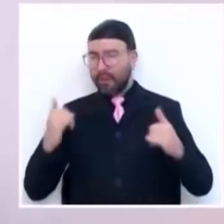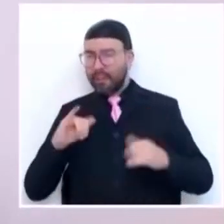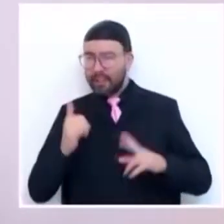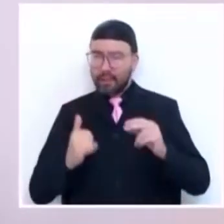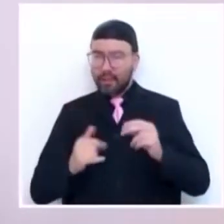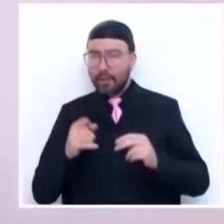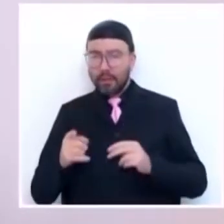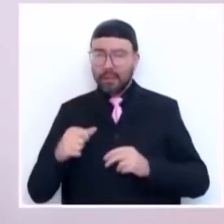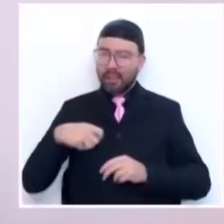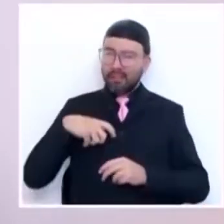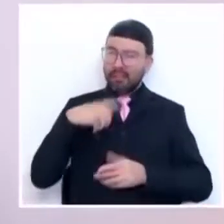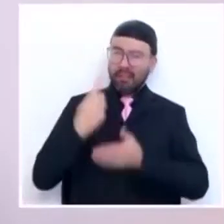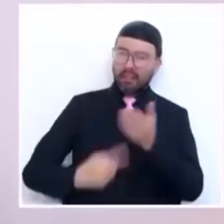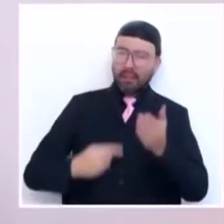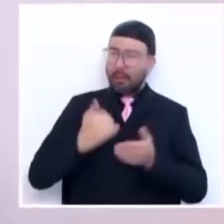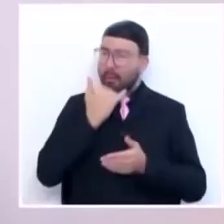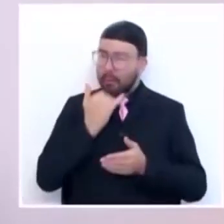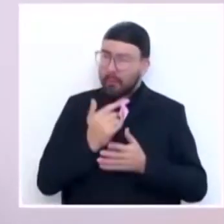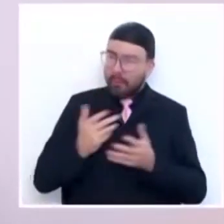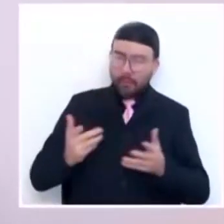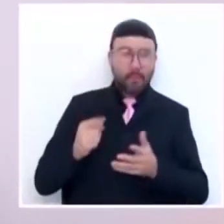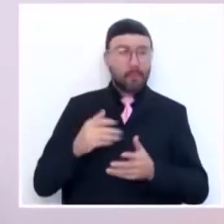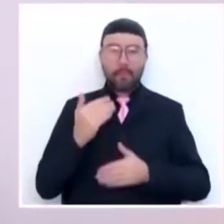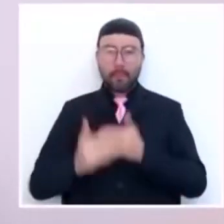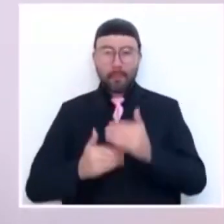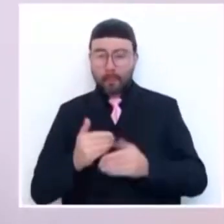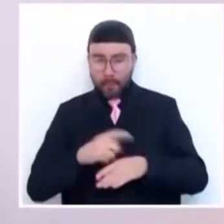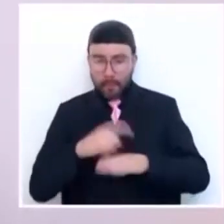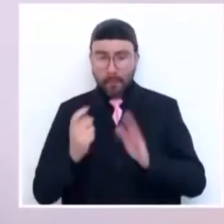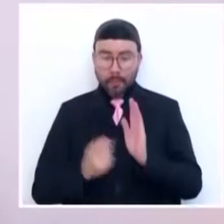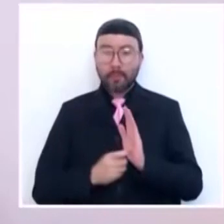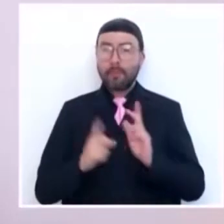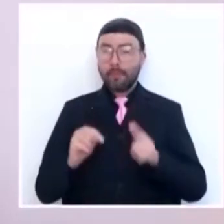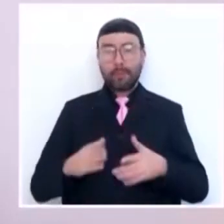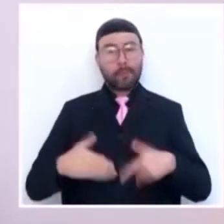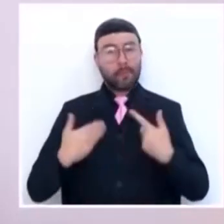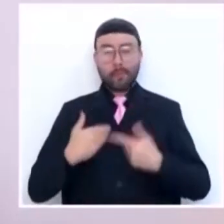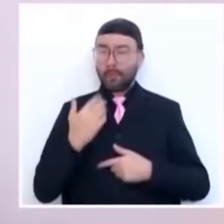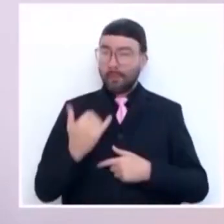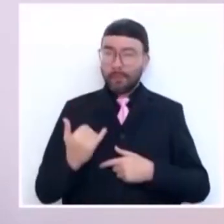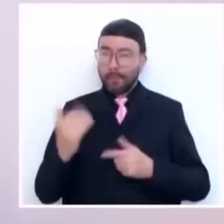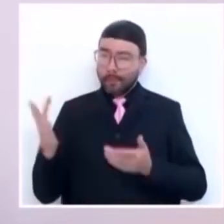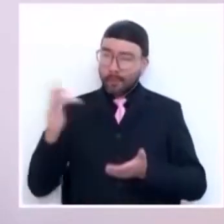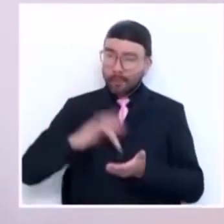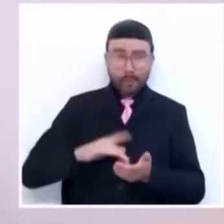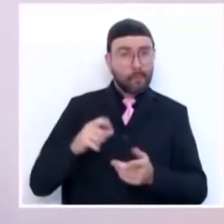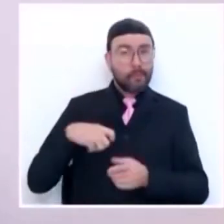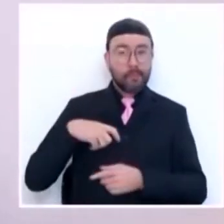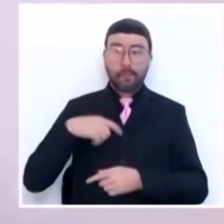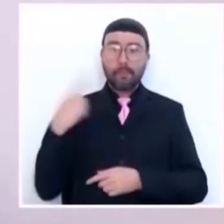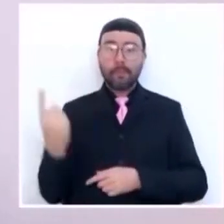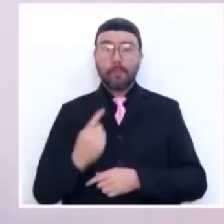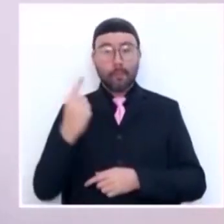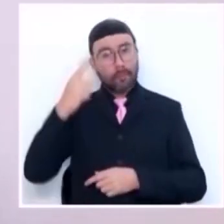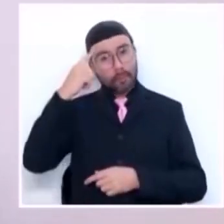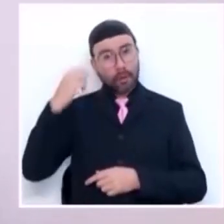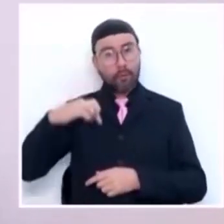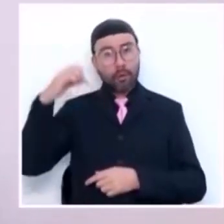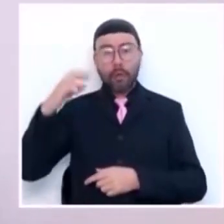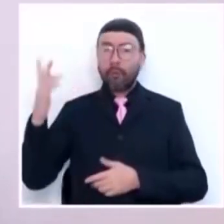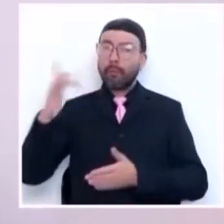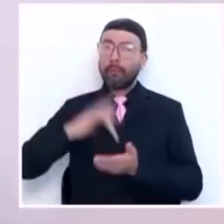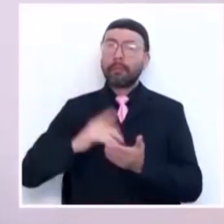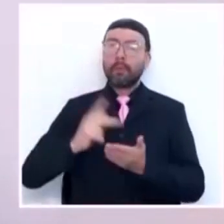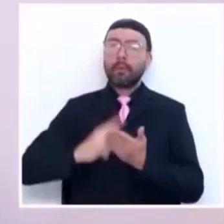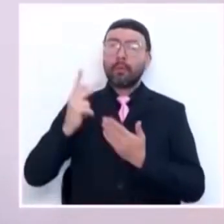en fin, todo ese proceso. Y nos llena de alegría cada vez tener más profesionales que se unen a este proyecto